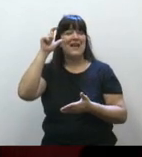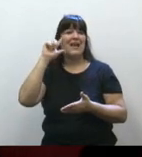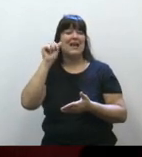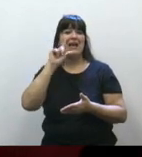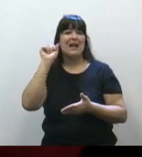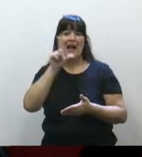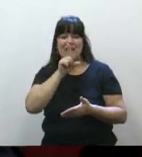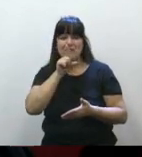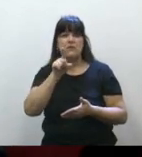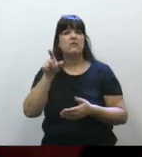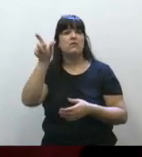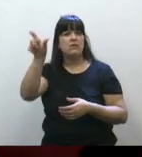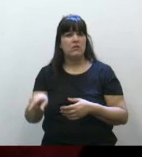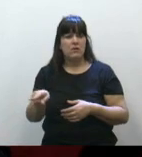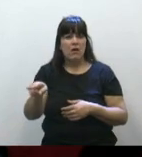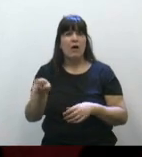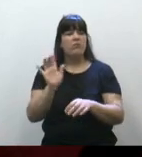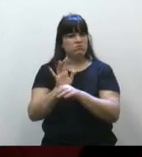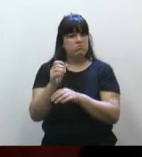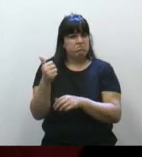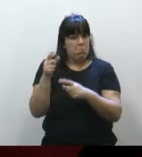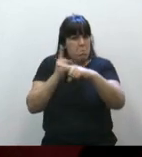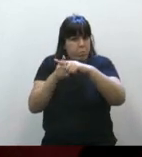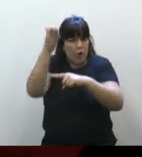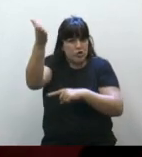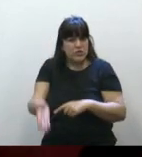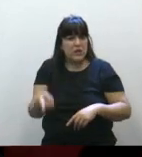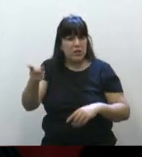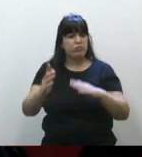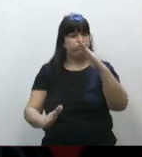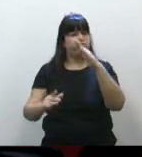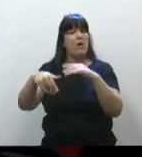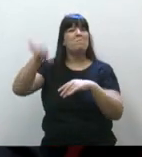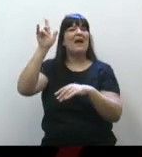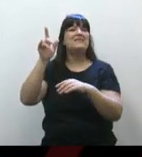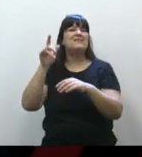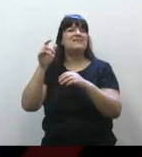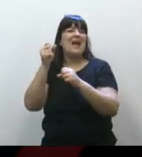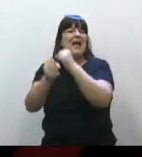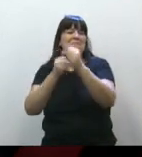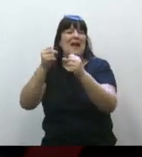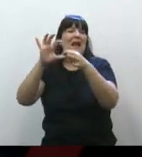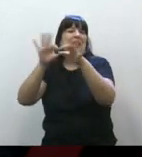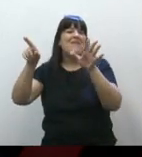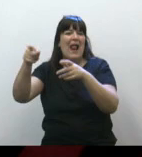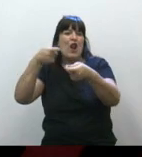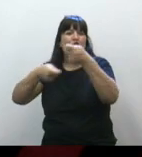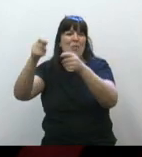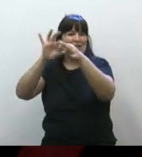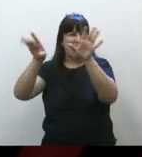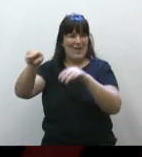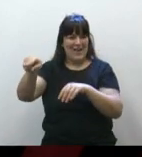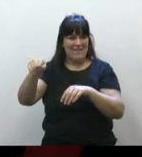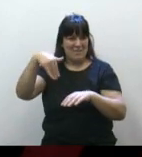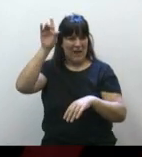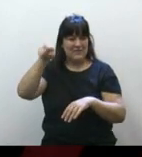calificándolo con con positividad es un liberal casi de perfil americano yo creo que esta corte en cualquier momento nos